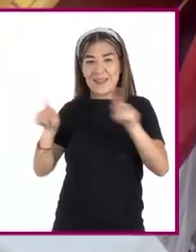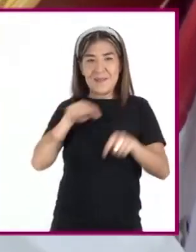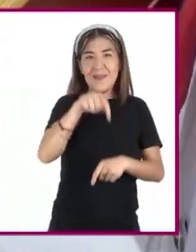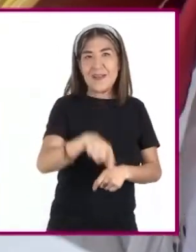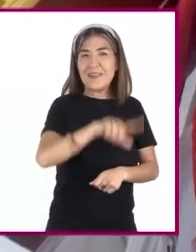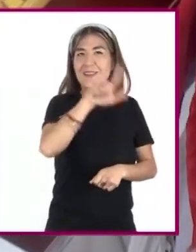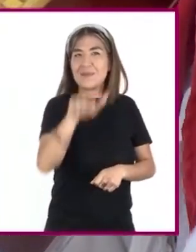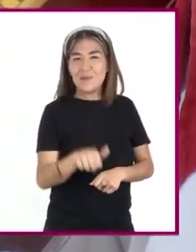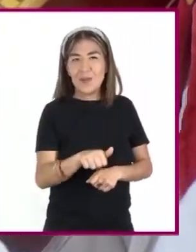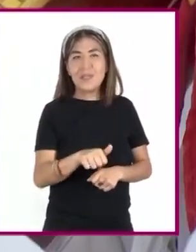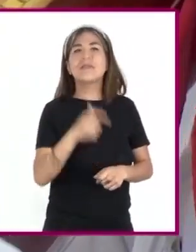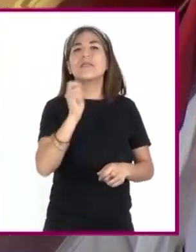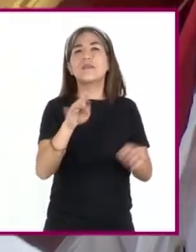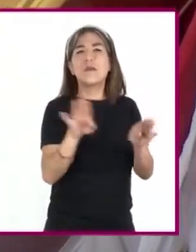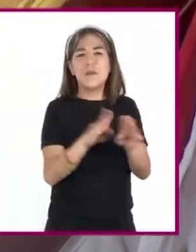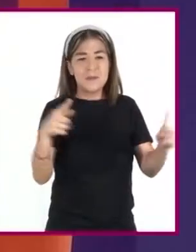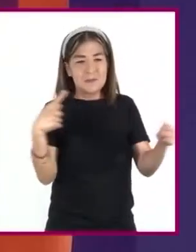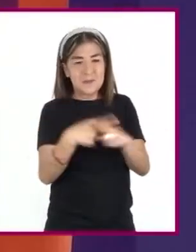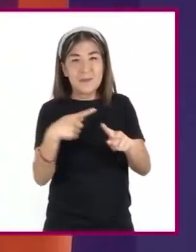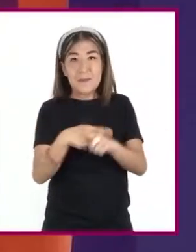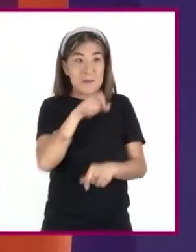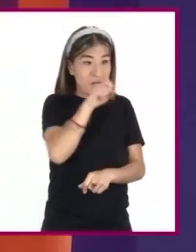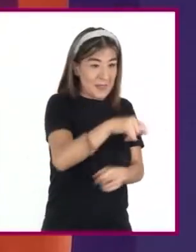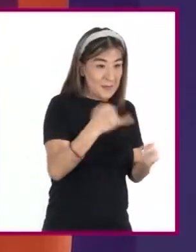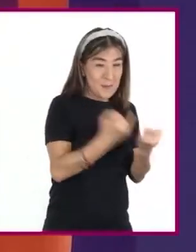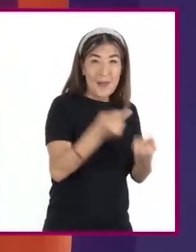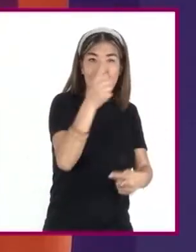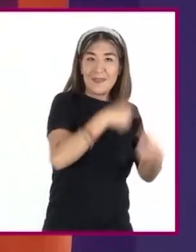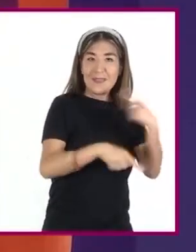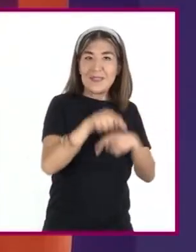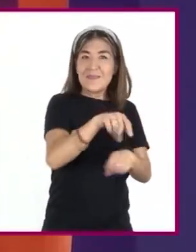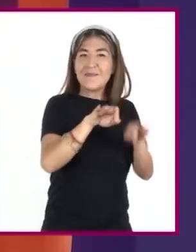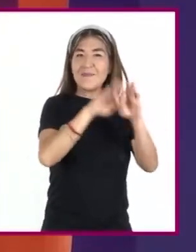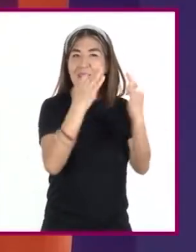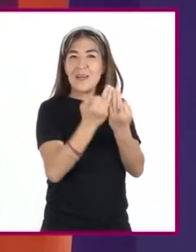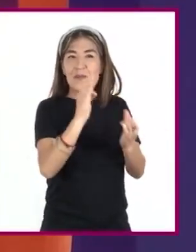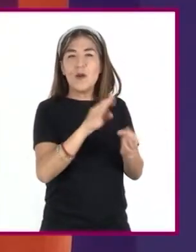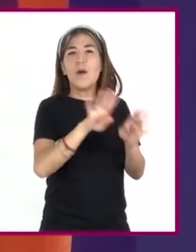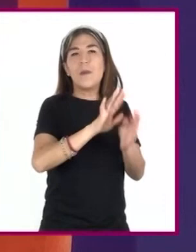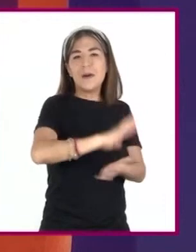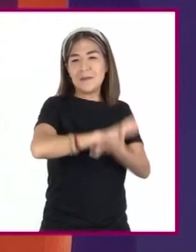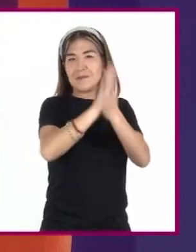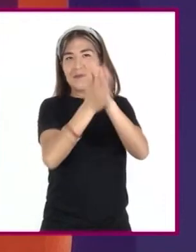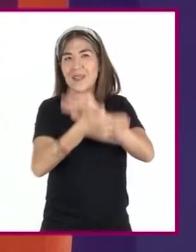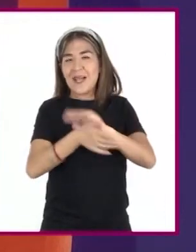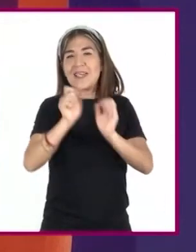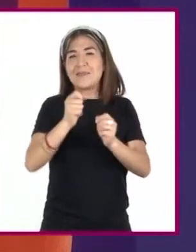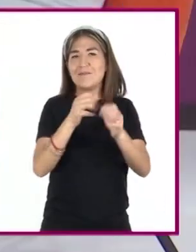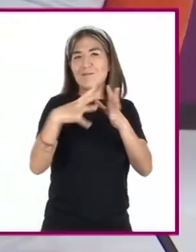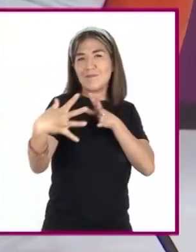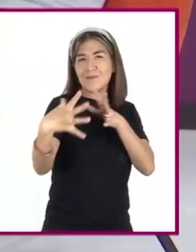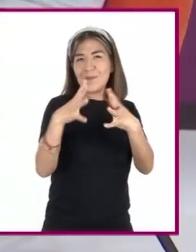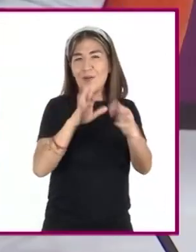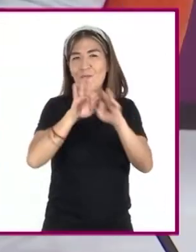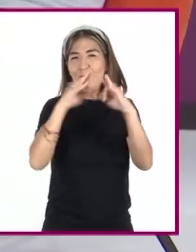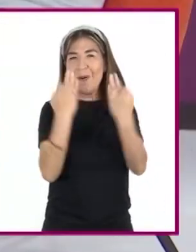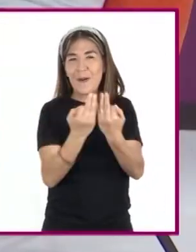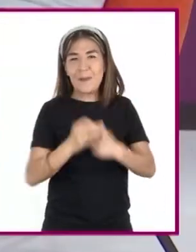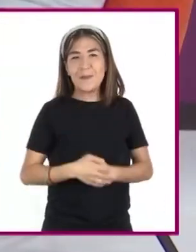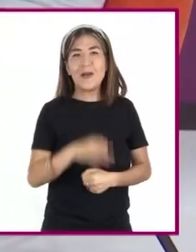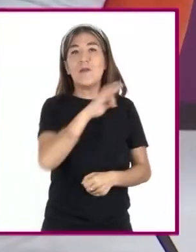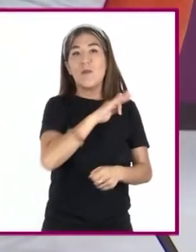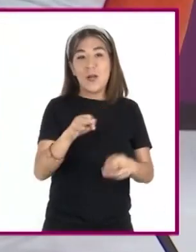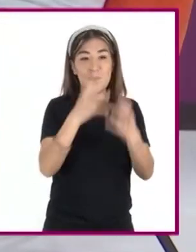ejercicio. De aquellas reacciones ya no son las mismas, como las figuras que se vuelven prismas. Se absorbe